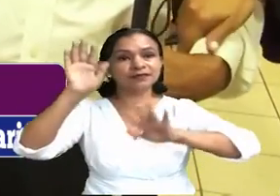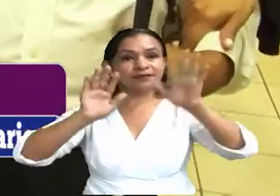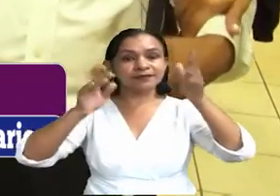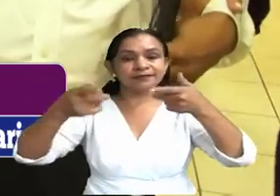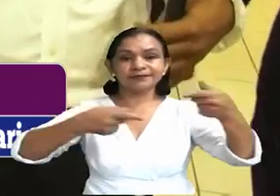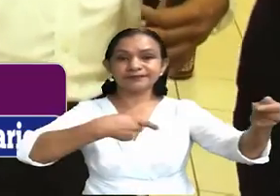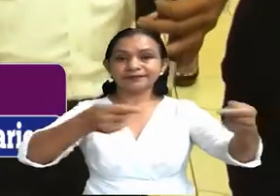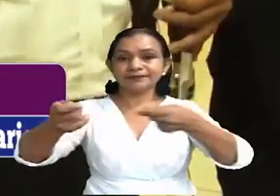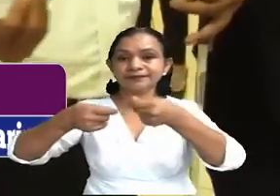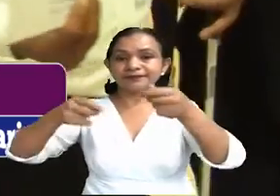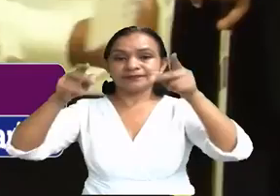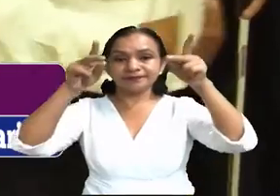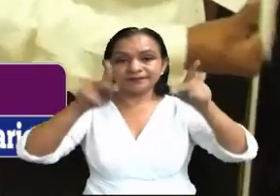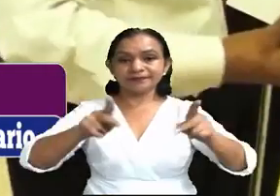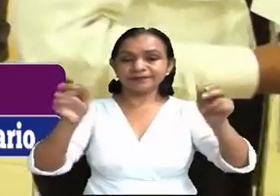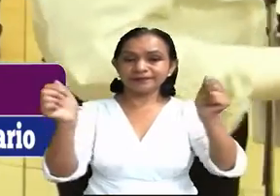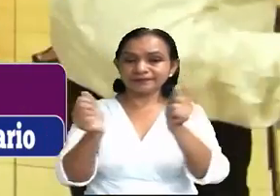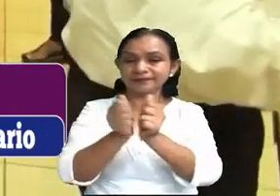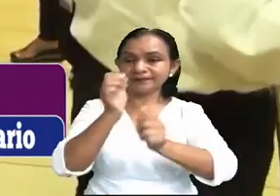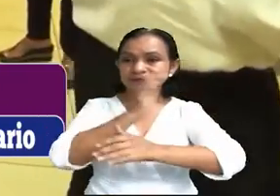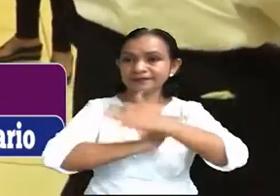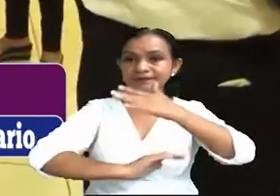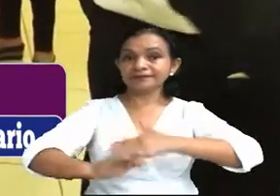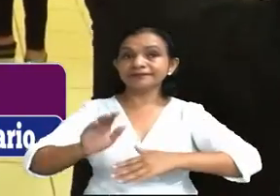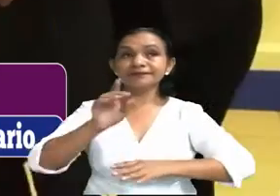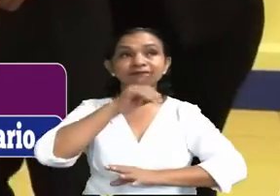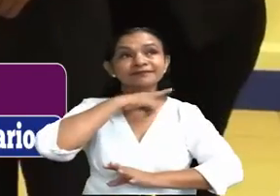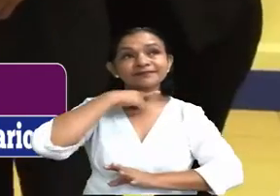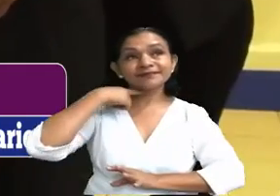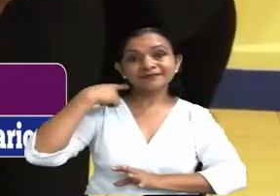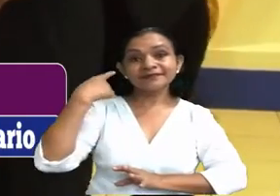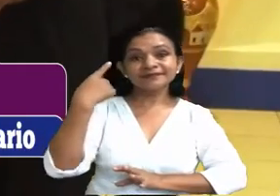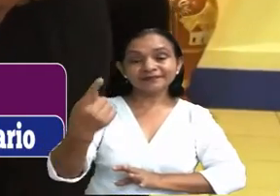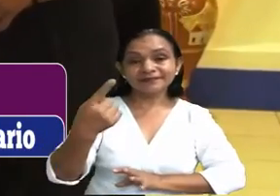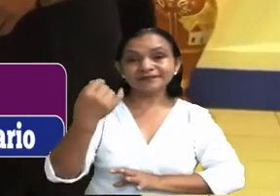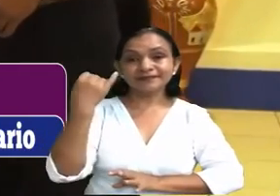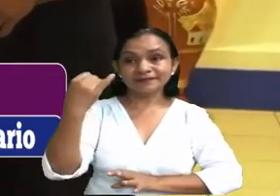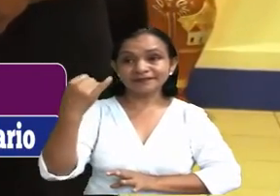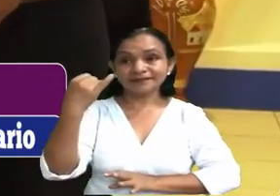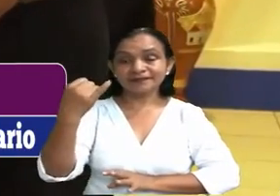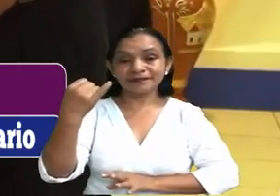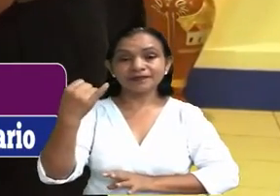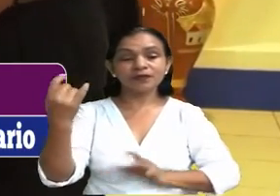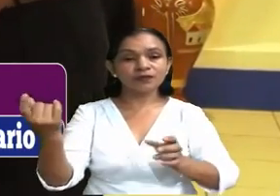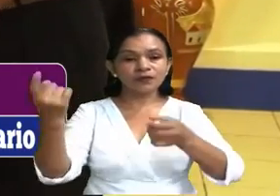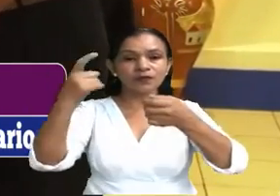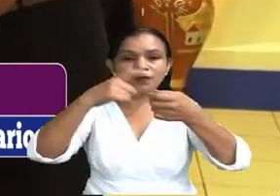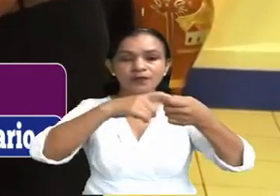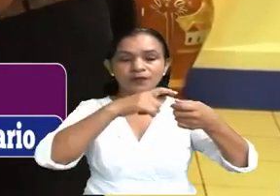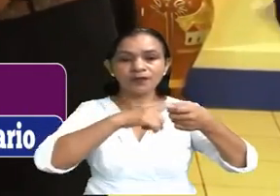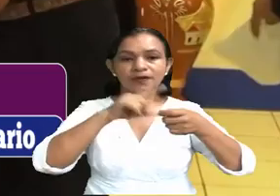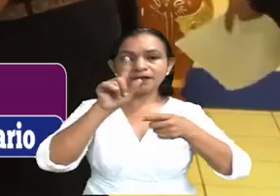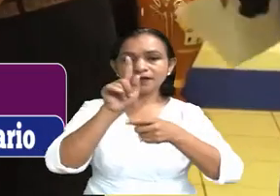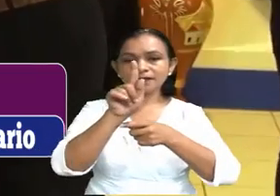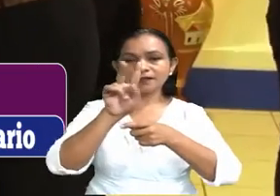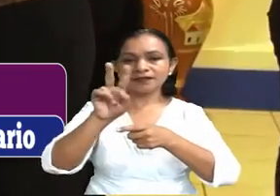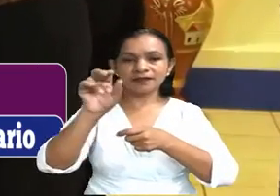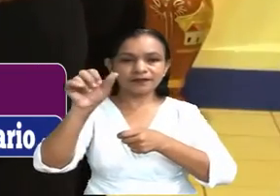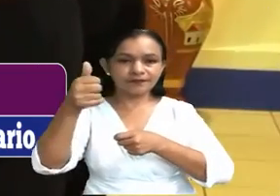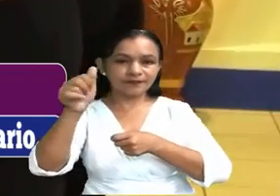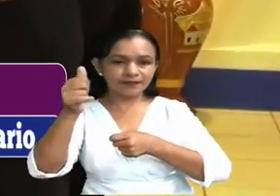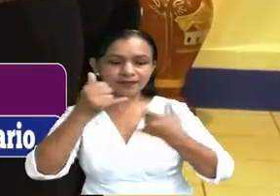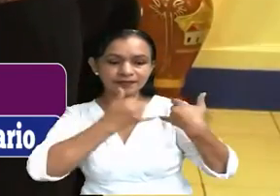comerciar personas con discapacidad, ¿no es así? Exactamente, en coordinación con el Canal 6 y